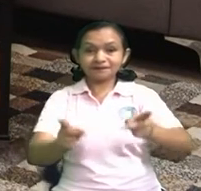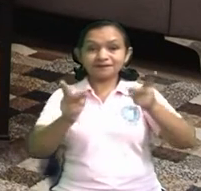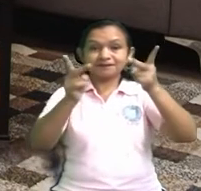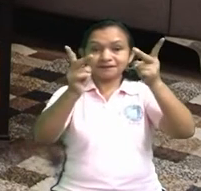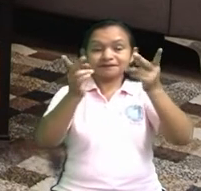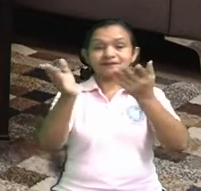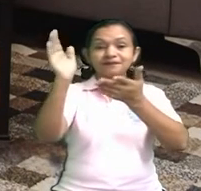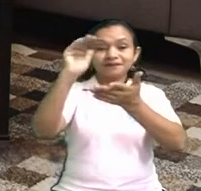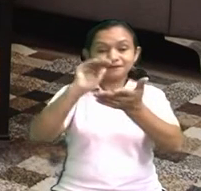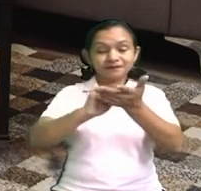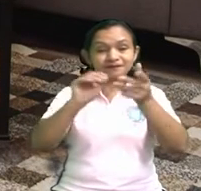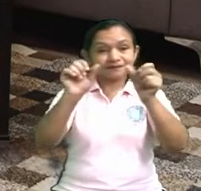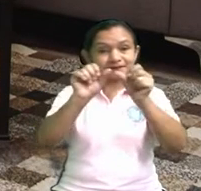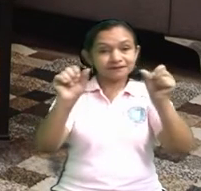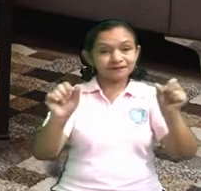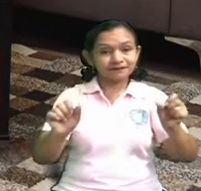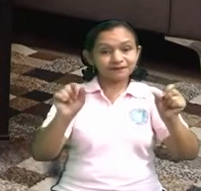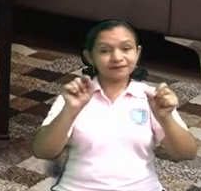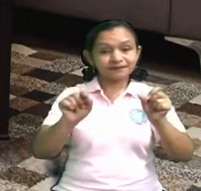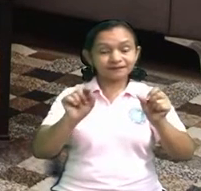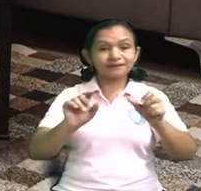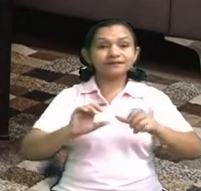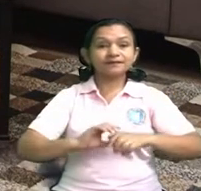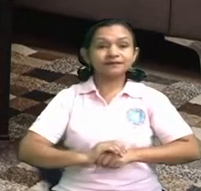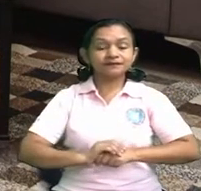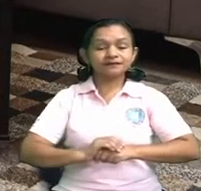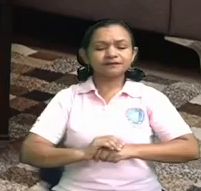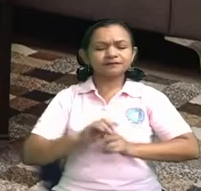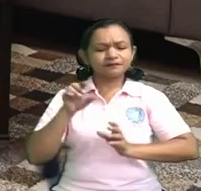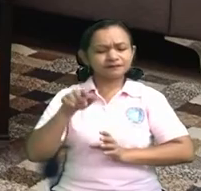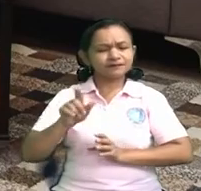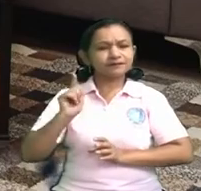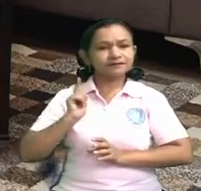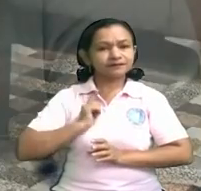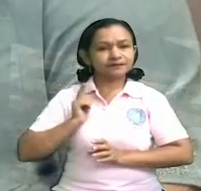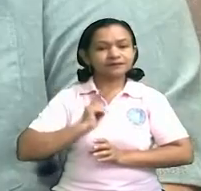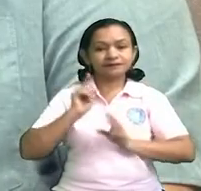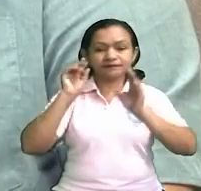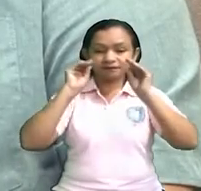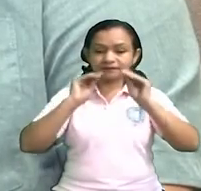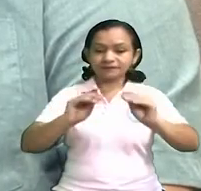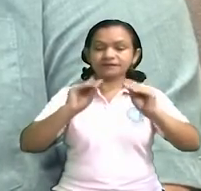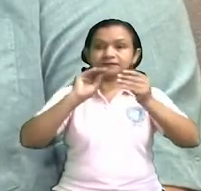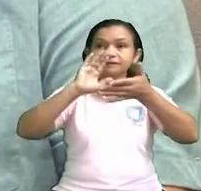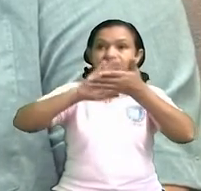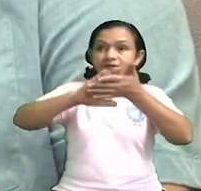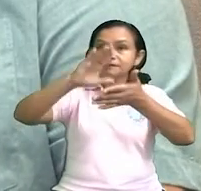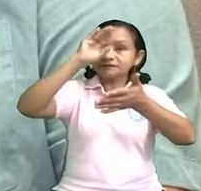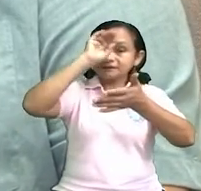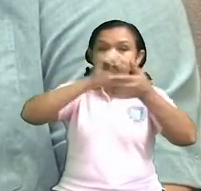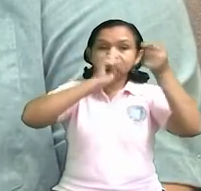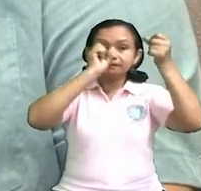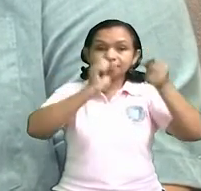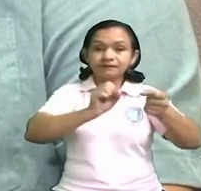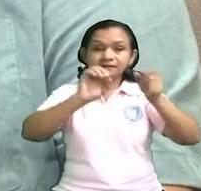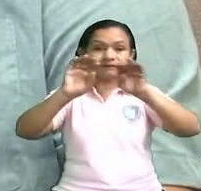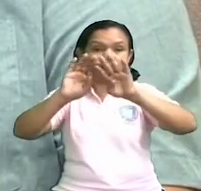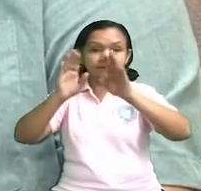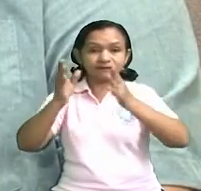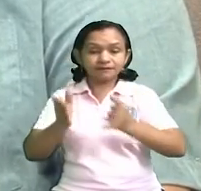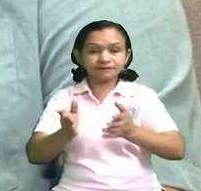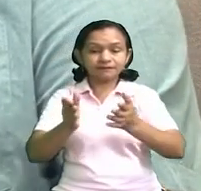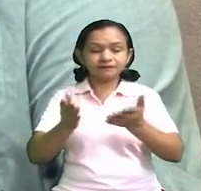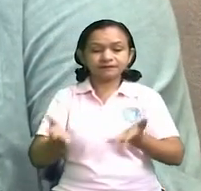le volvimos a dar vida. Entonces, en ese momento se capacitaron hombres y mujeres y